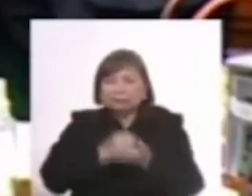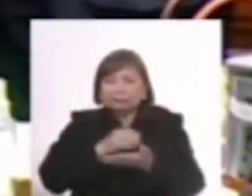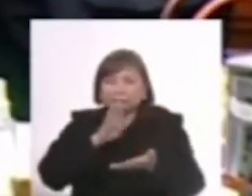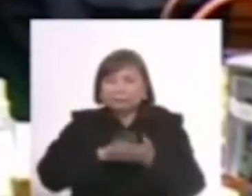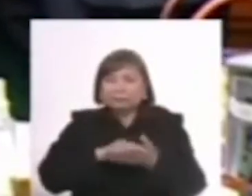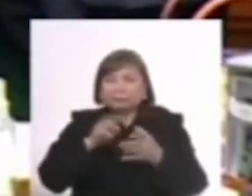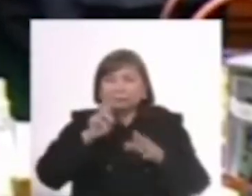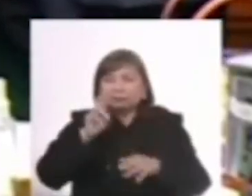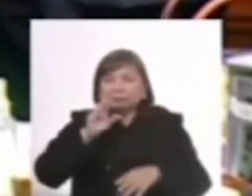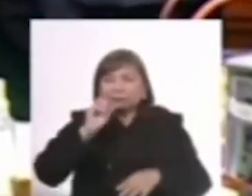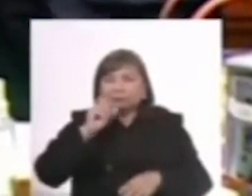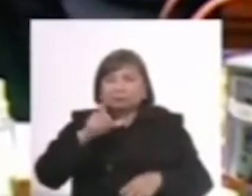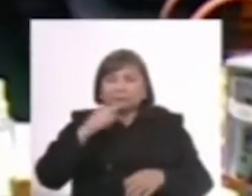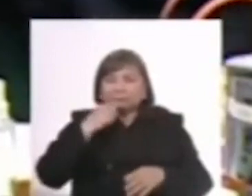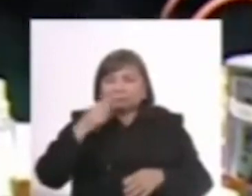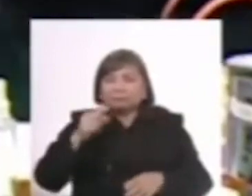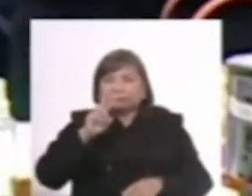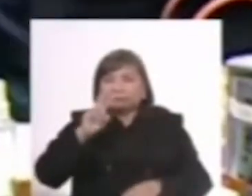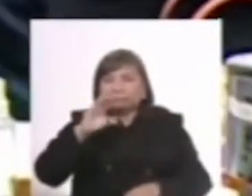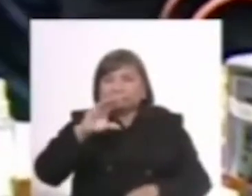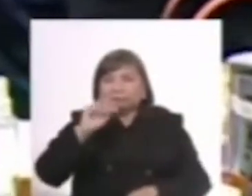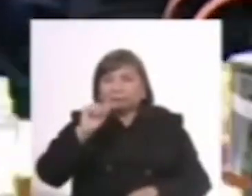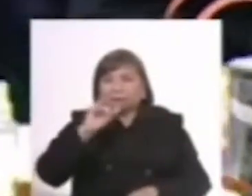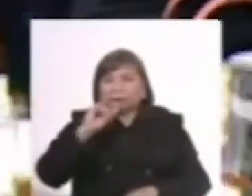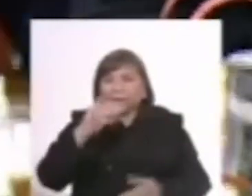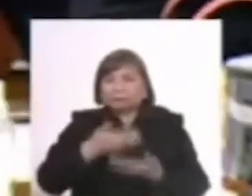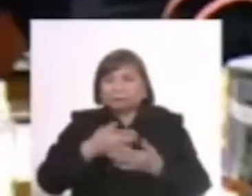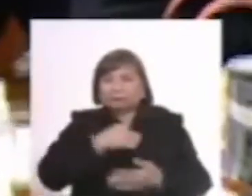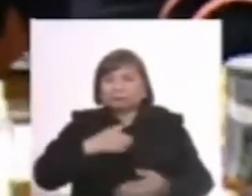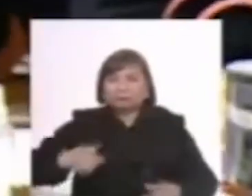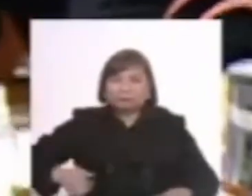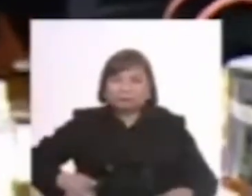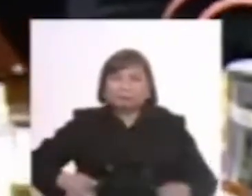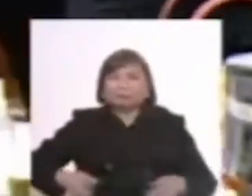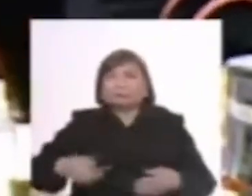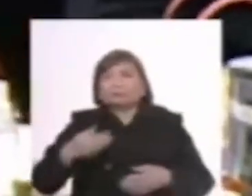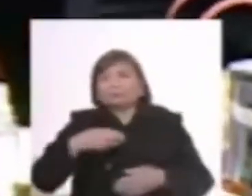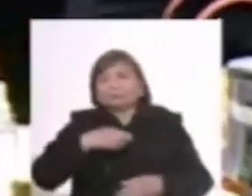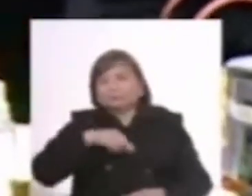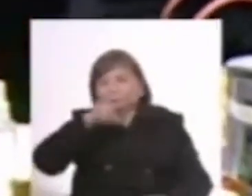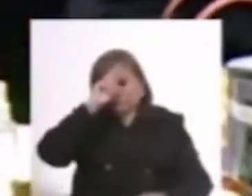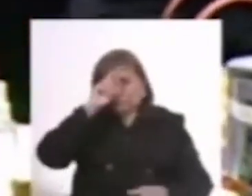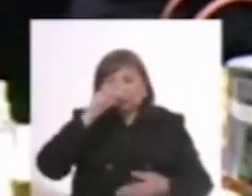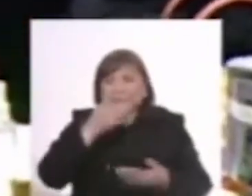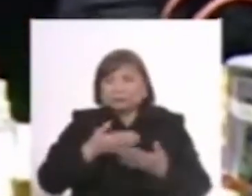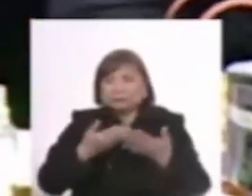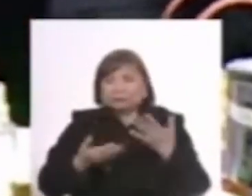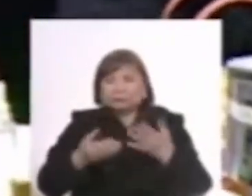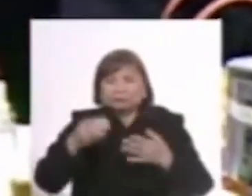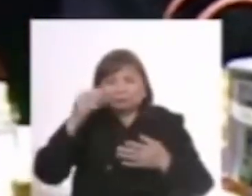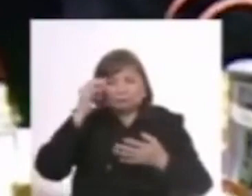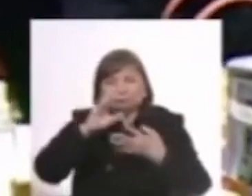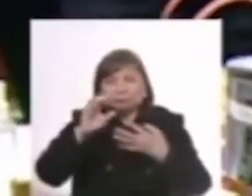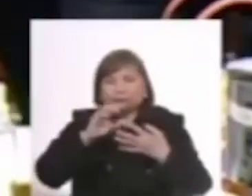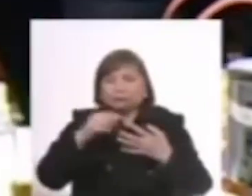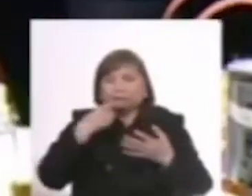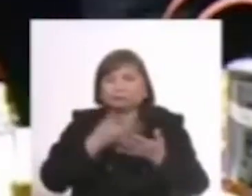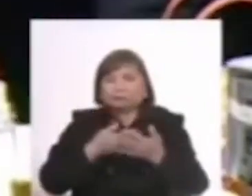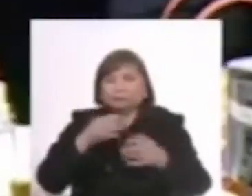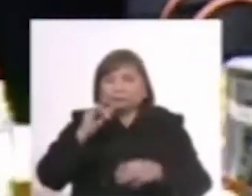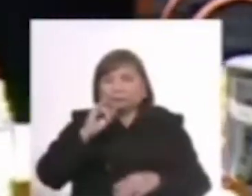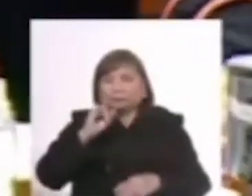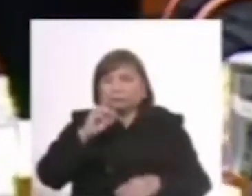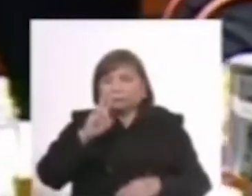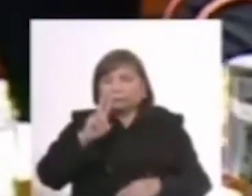aprobada la resolución que declara la vacancia de la Presidencia de la República por la causal prevista en el